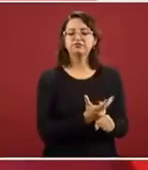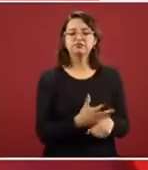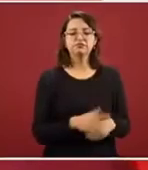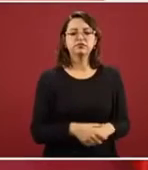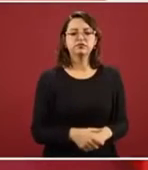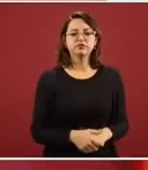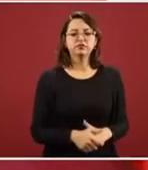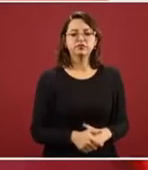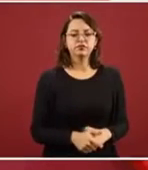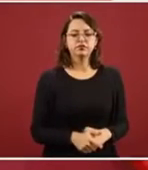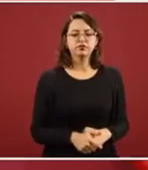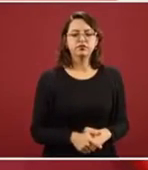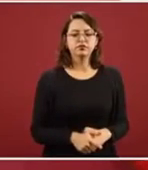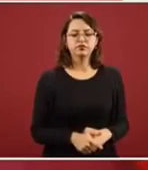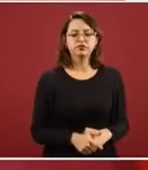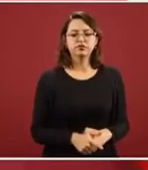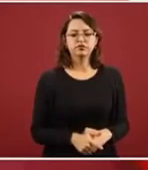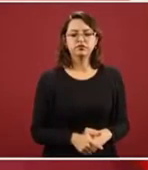de las